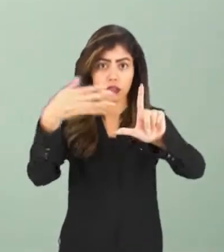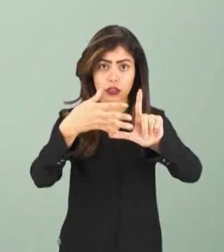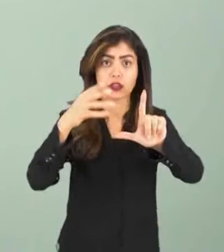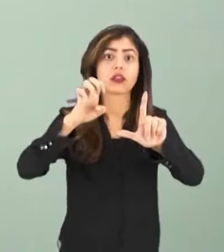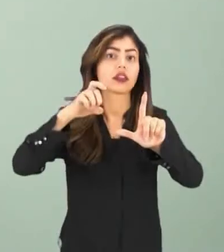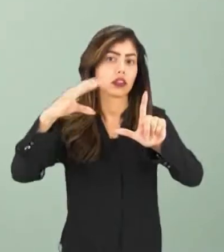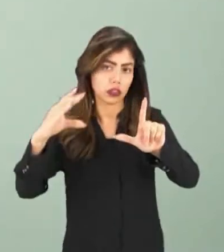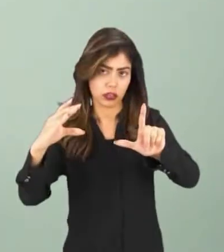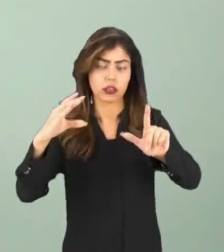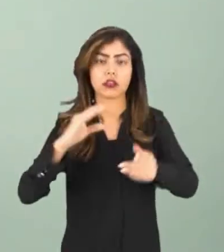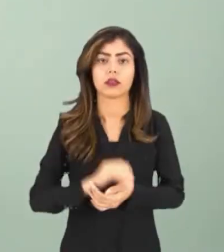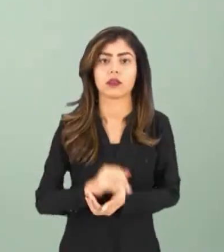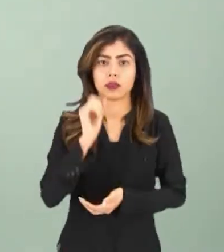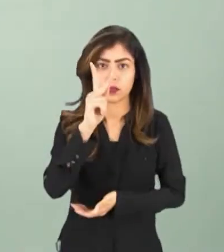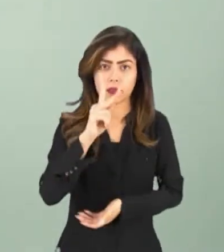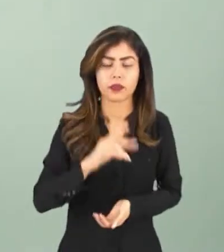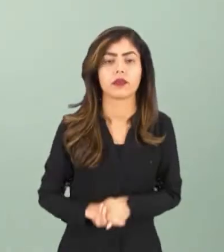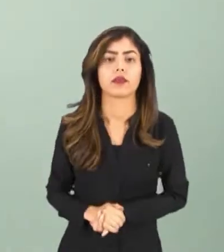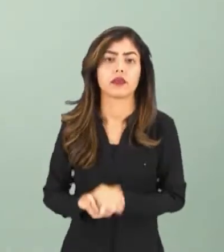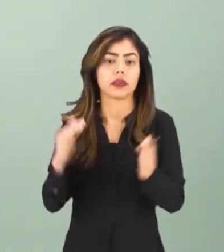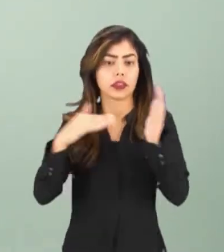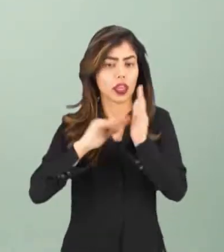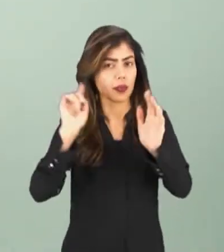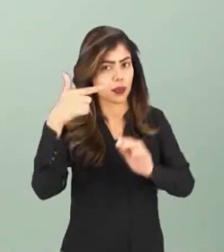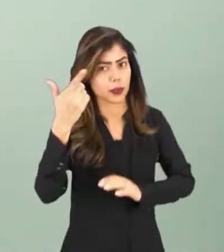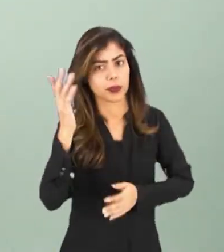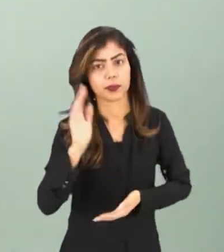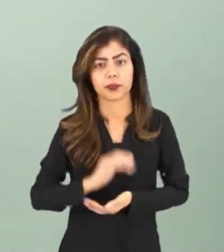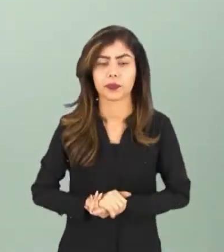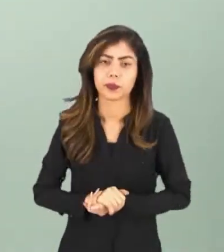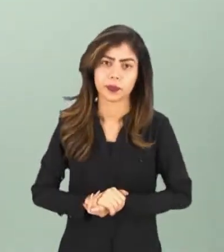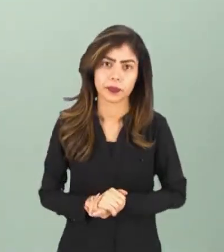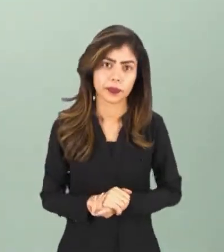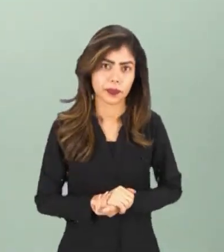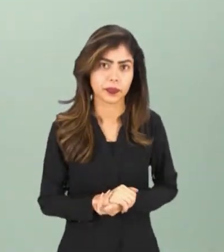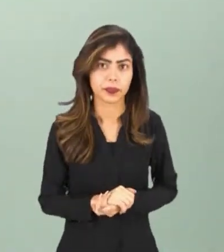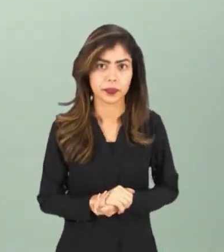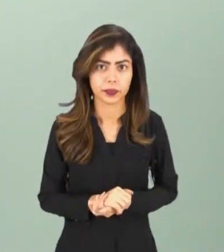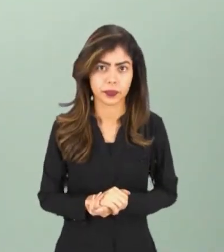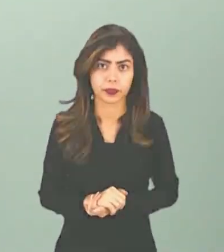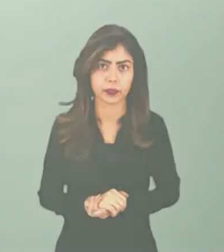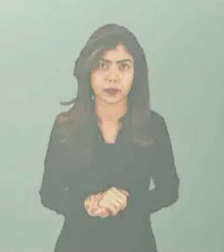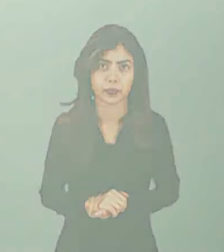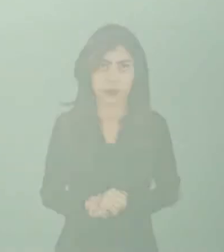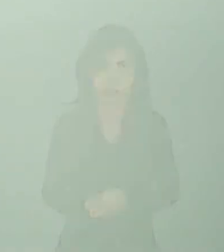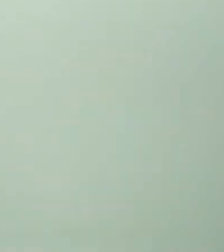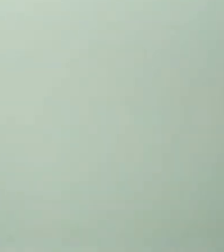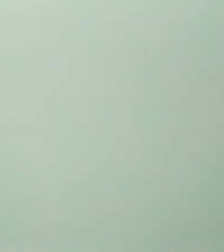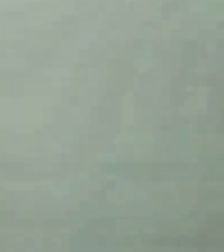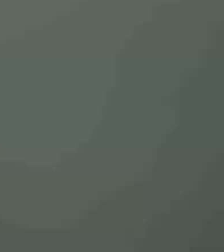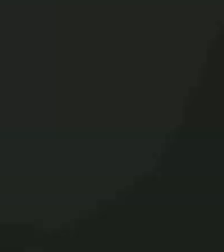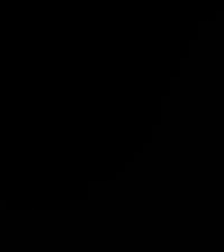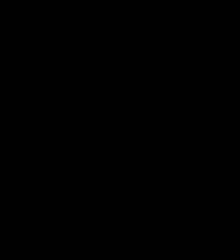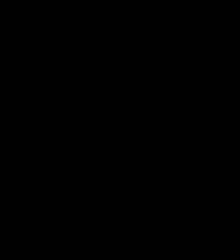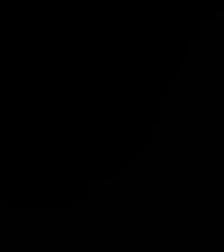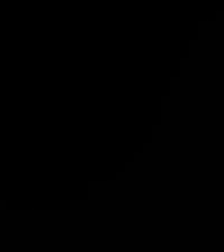ésta y otras aulas es ésta la plataforma eduqué que hasta la próxima